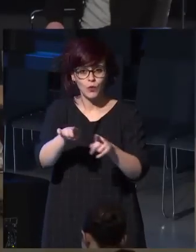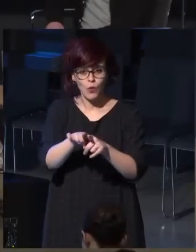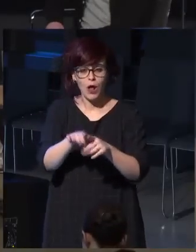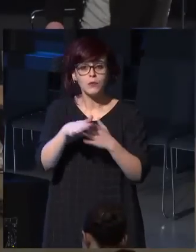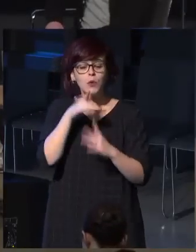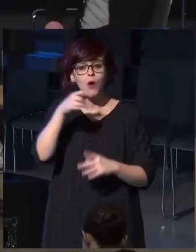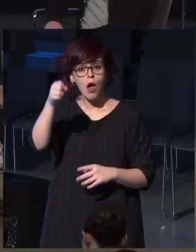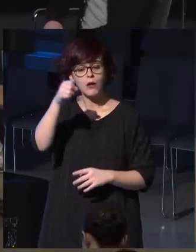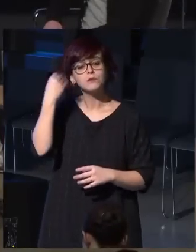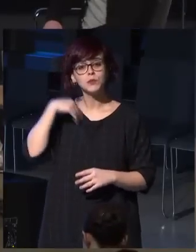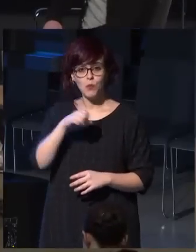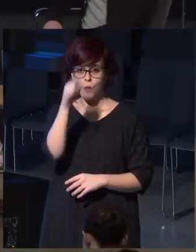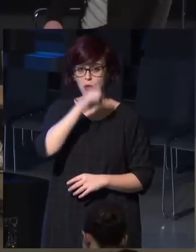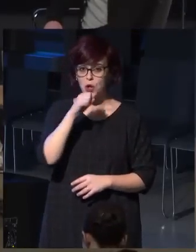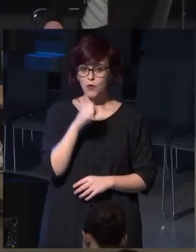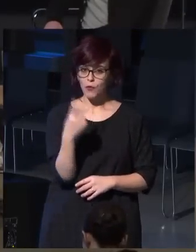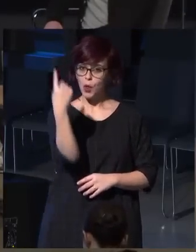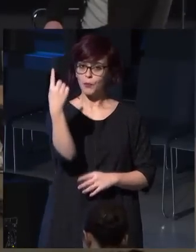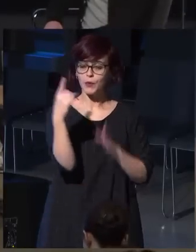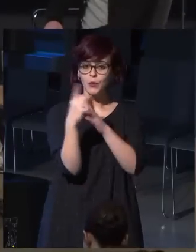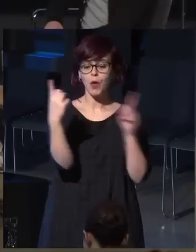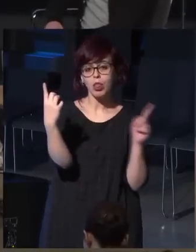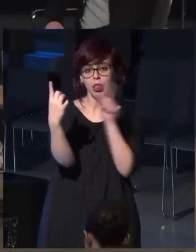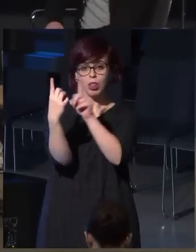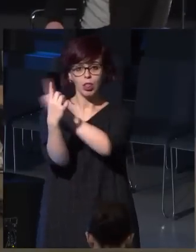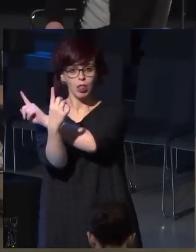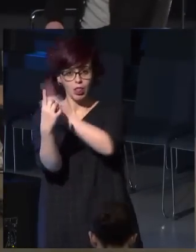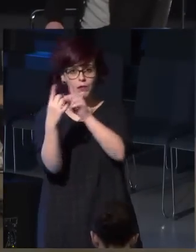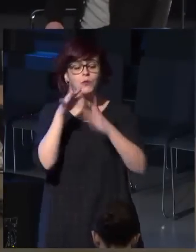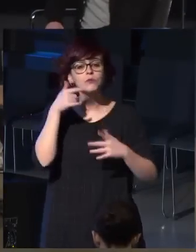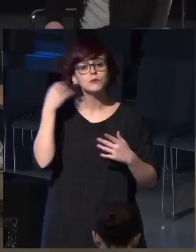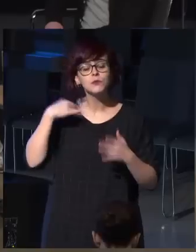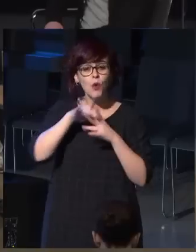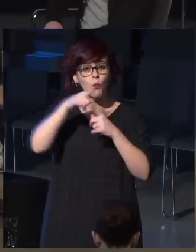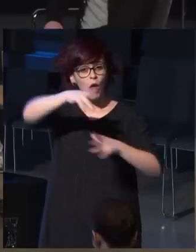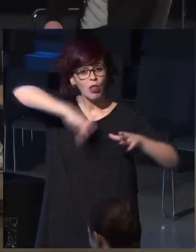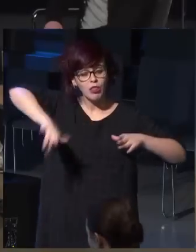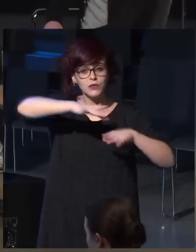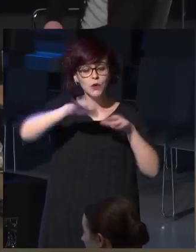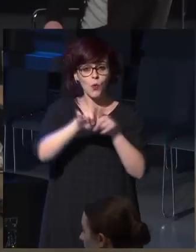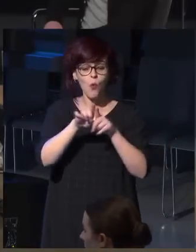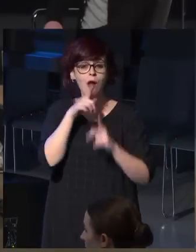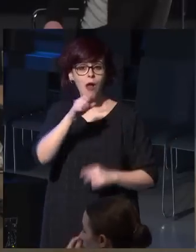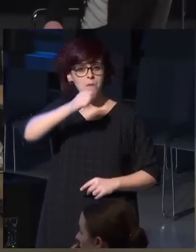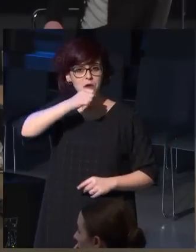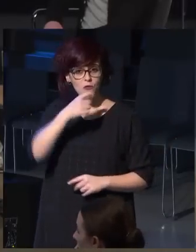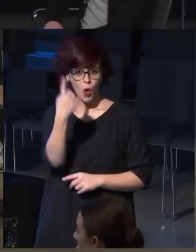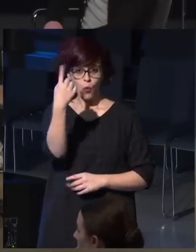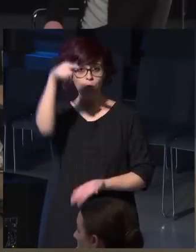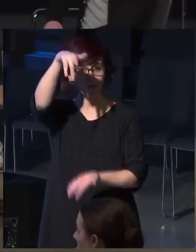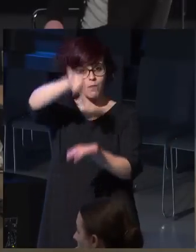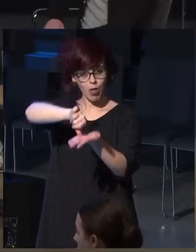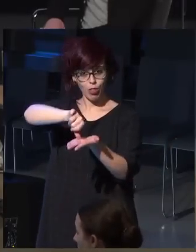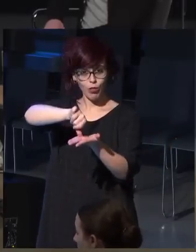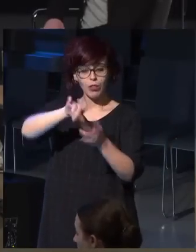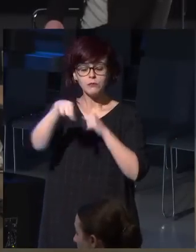tío canta, se acerca, cuando se... Quiero decirte, yo alguna vez he grabado algún disco, te ponen un micrófono en el medio y de repente, si hace falta